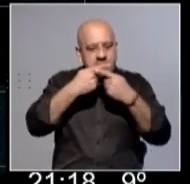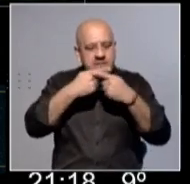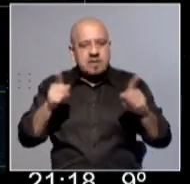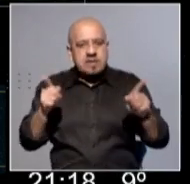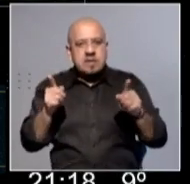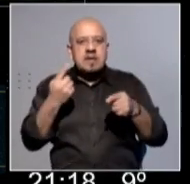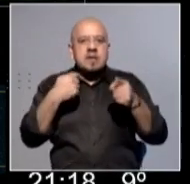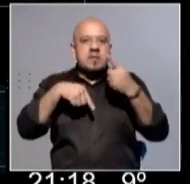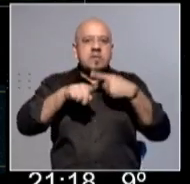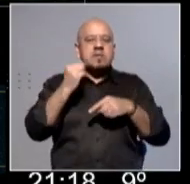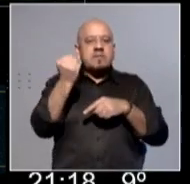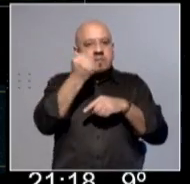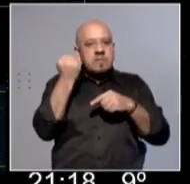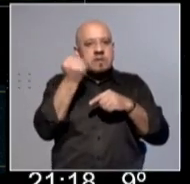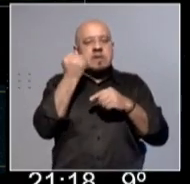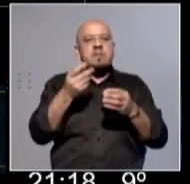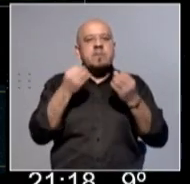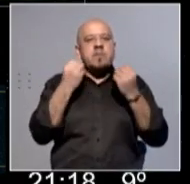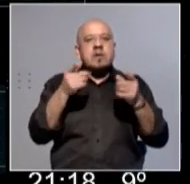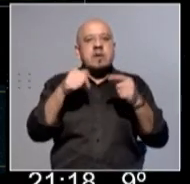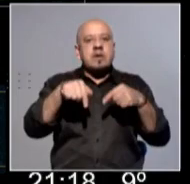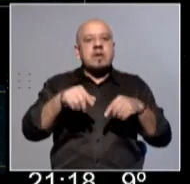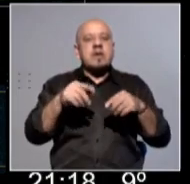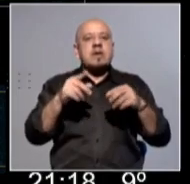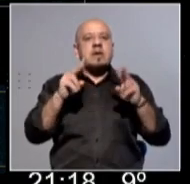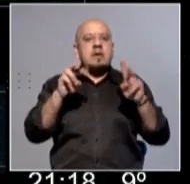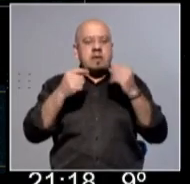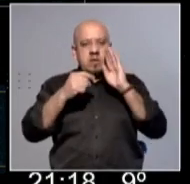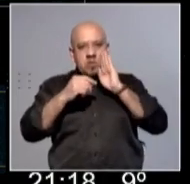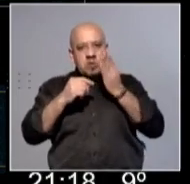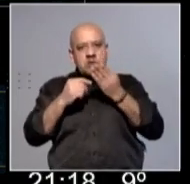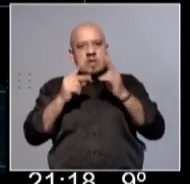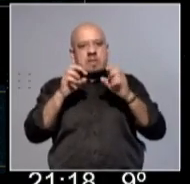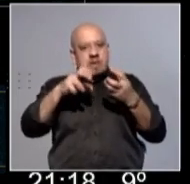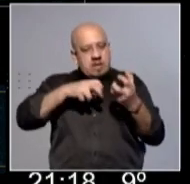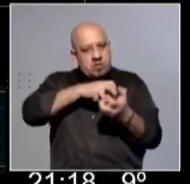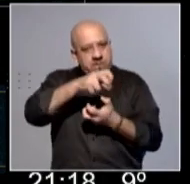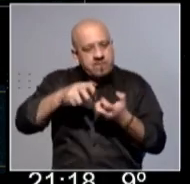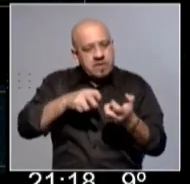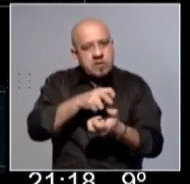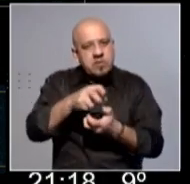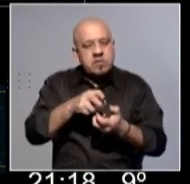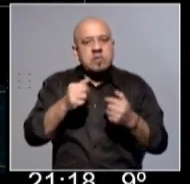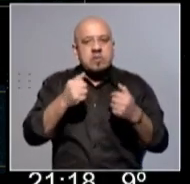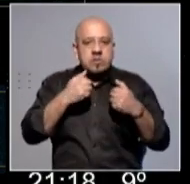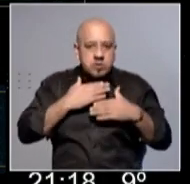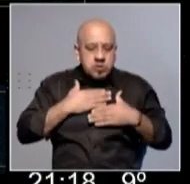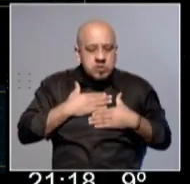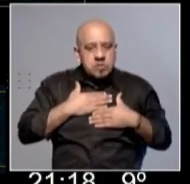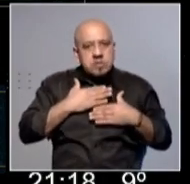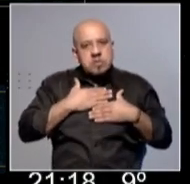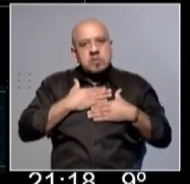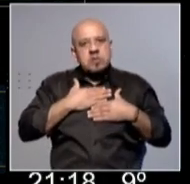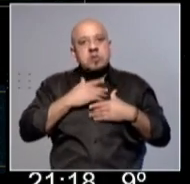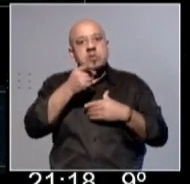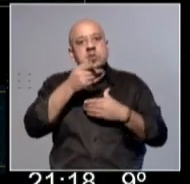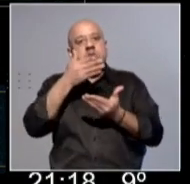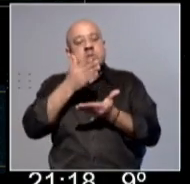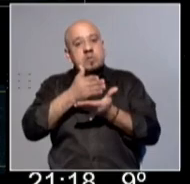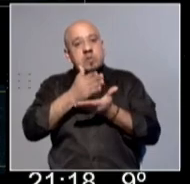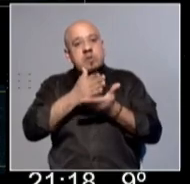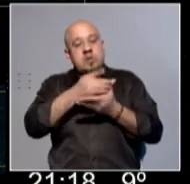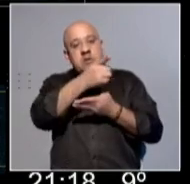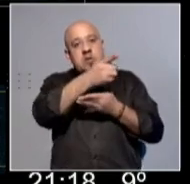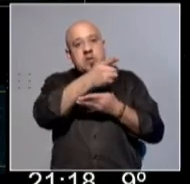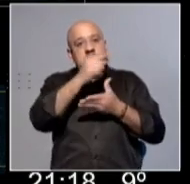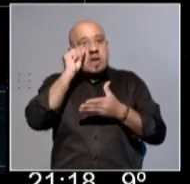matices y fundamentalmente además porque se negaban a reconocer la dimensión del conflicto. Mira, yo soy asesor del presidente de la Nación